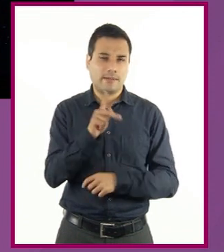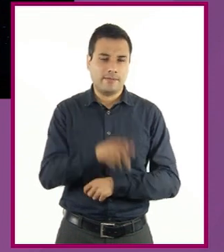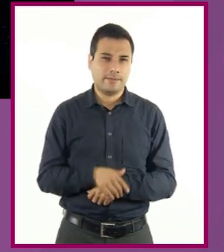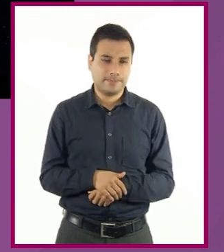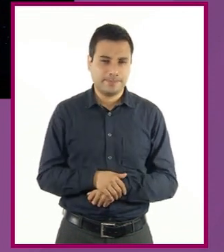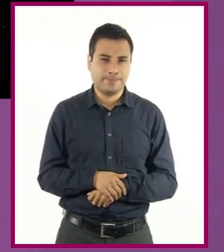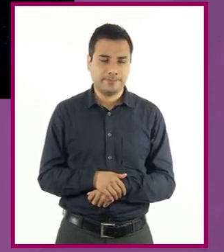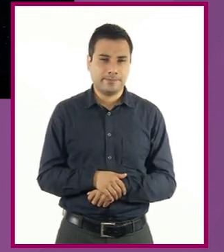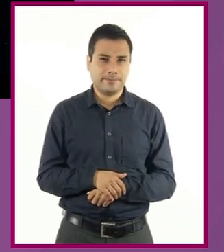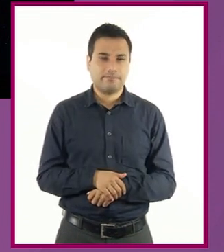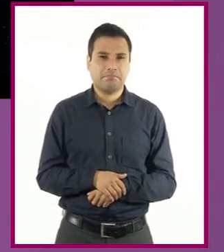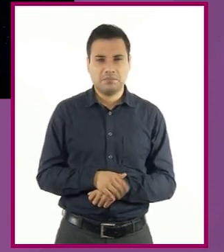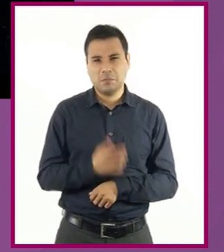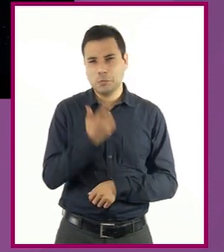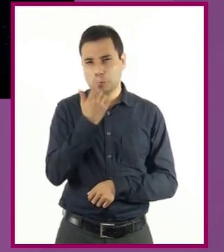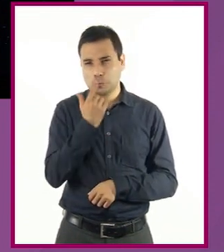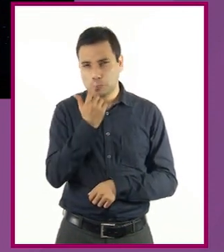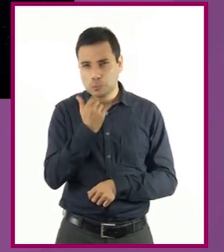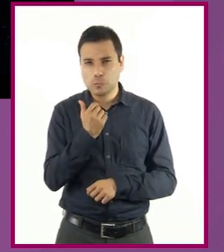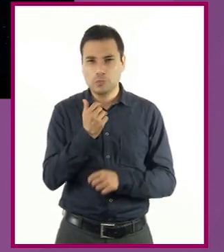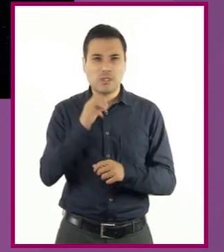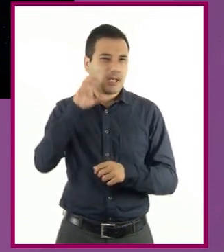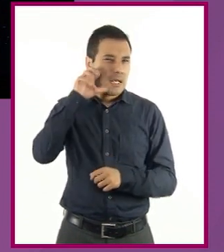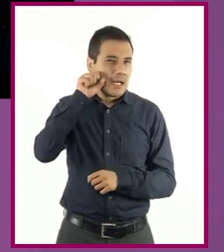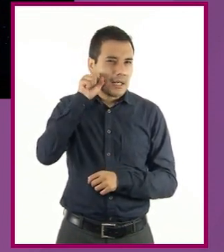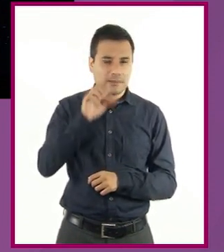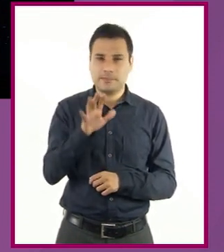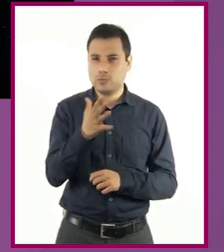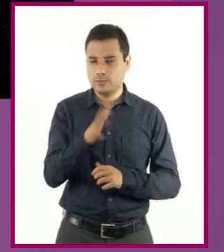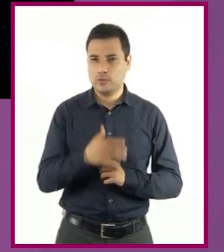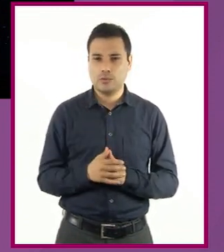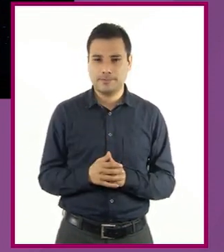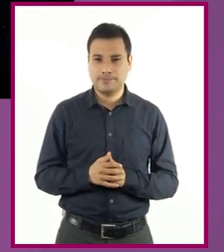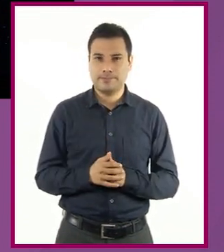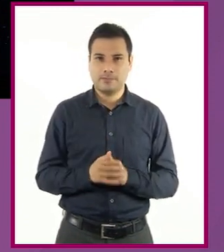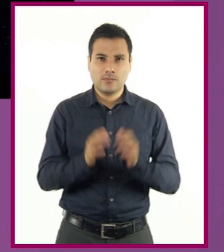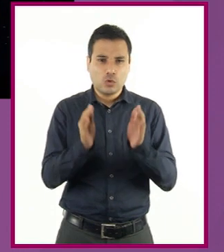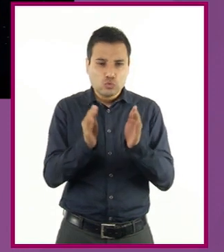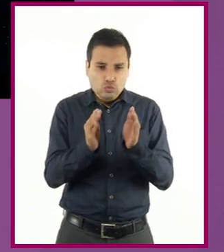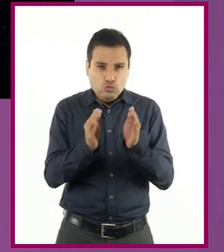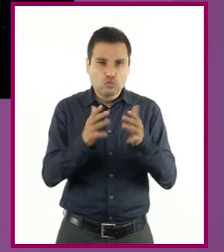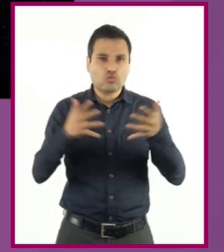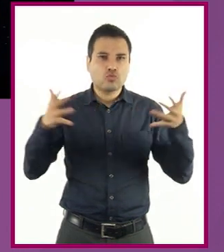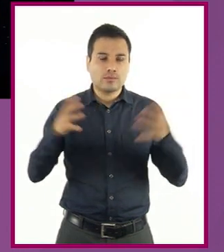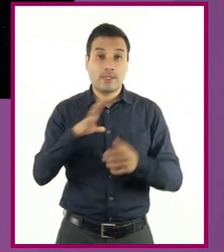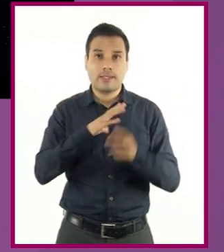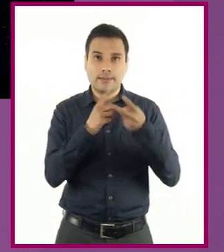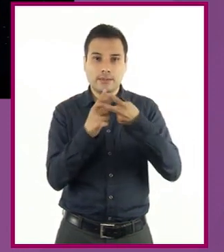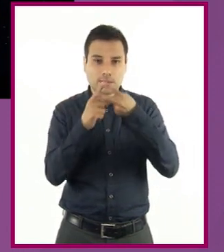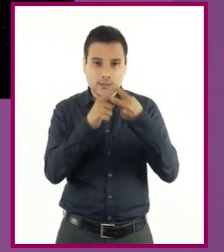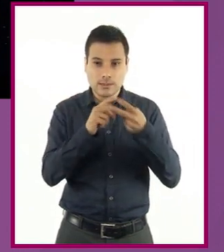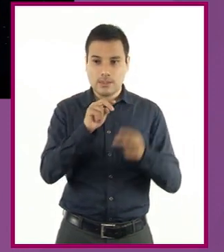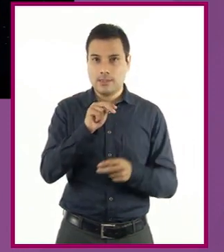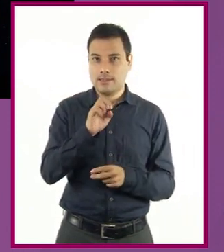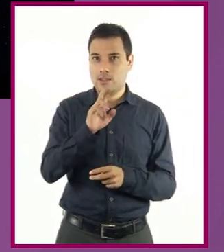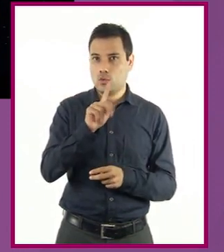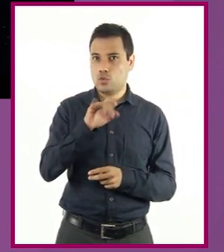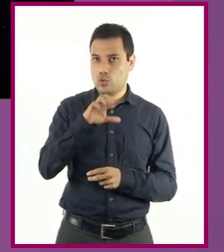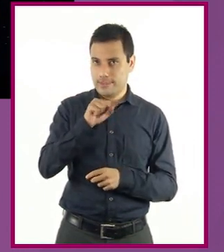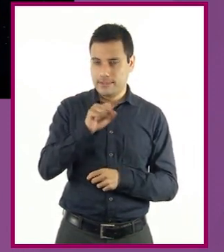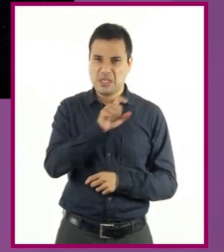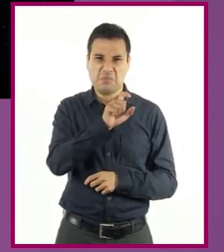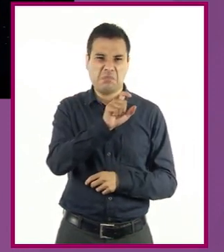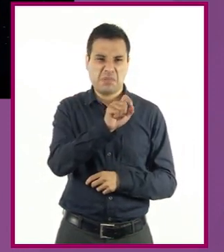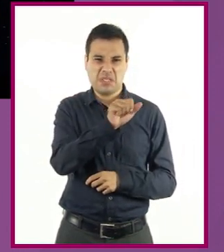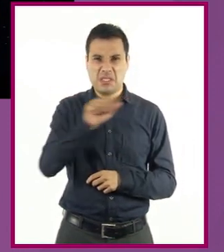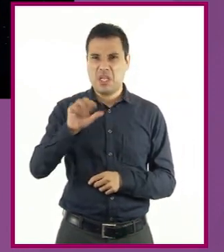y presentan tonos rojos o anaranjados. Y respecto a su tamaño, hay estrellas de neutrones de 20